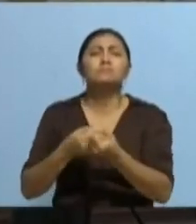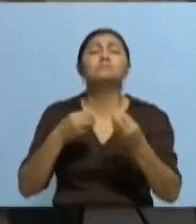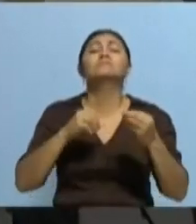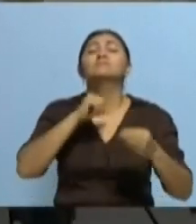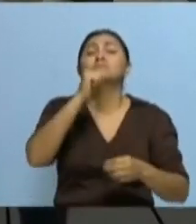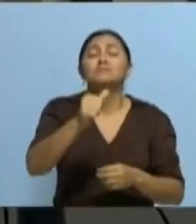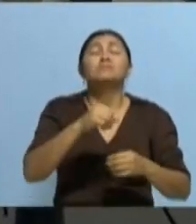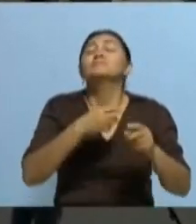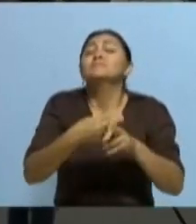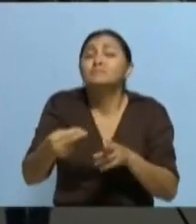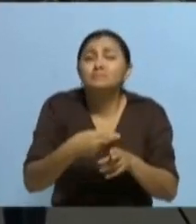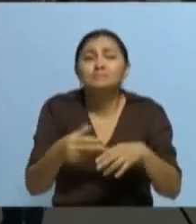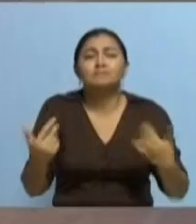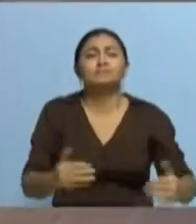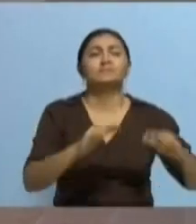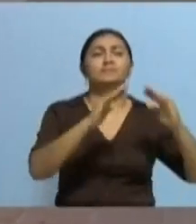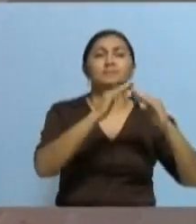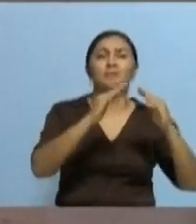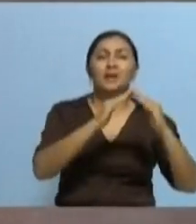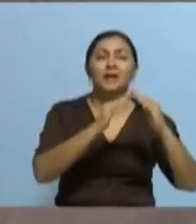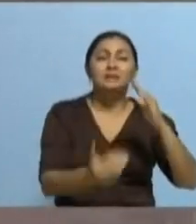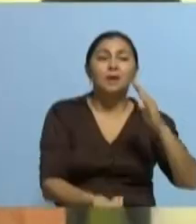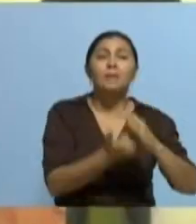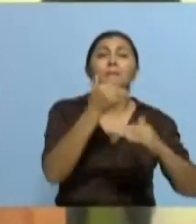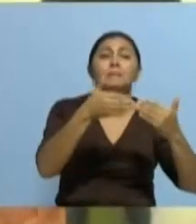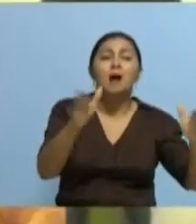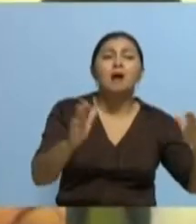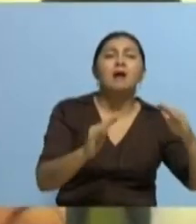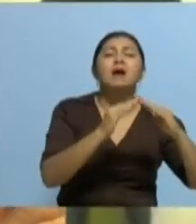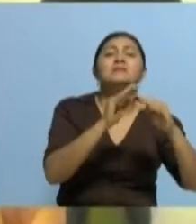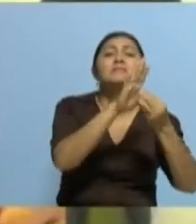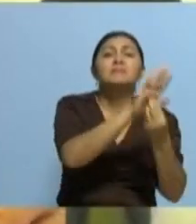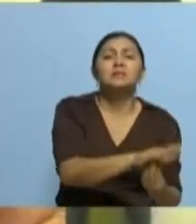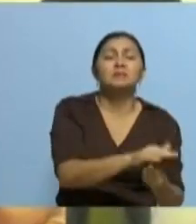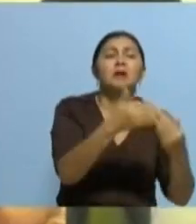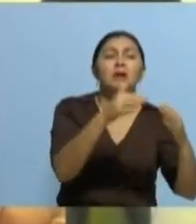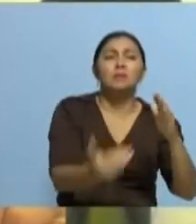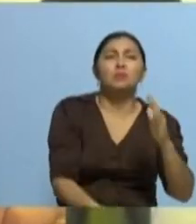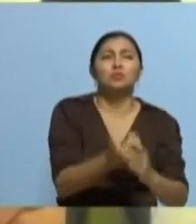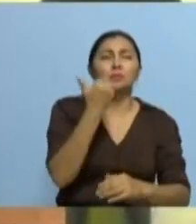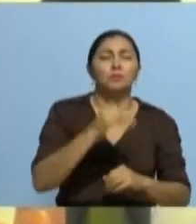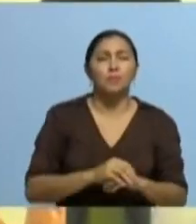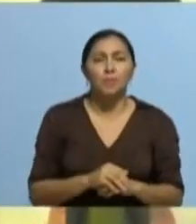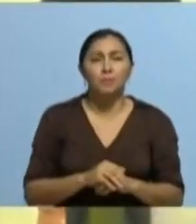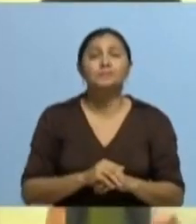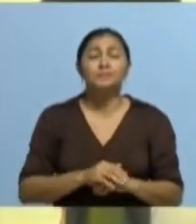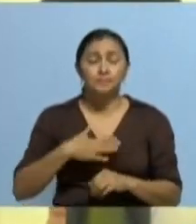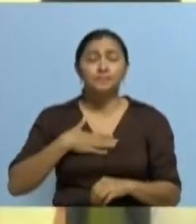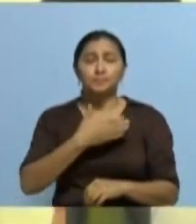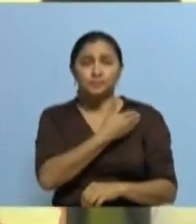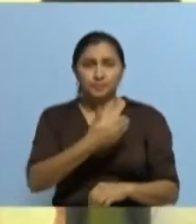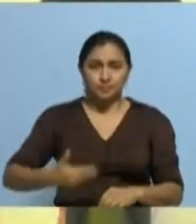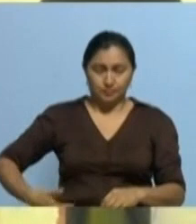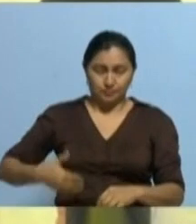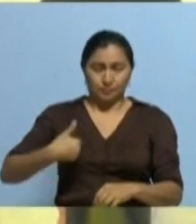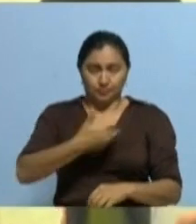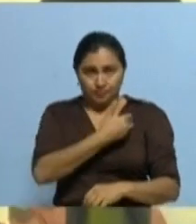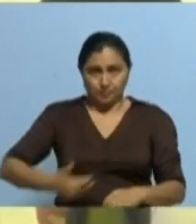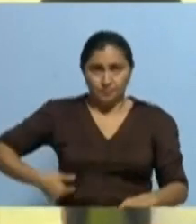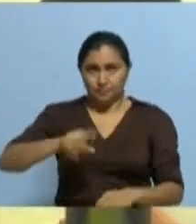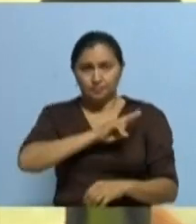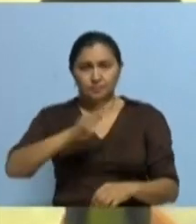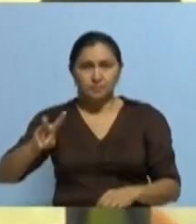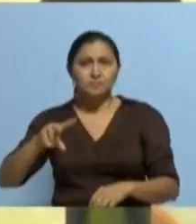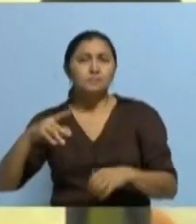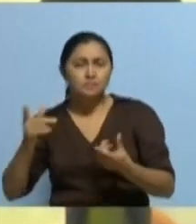abrirá en la ciudad de Cartagena. La vicepresidencia está tratando de tener una casa por departamentos, porque eso supone unos